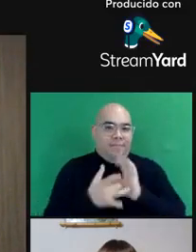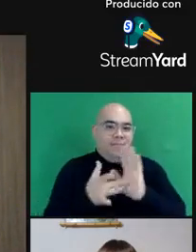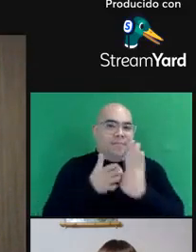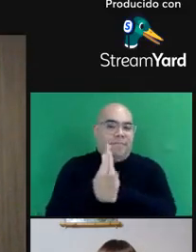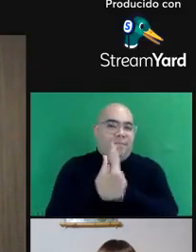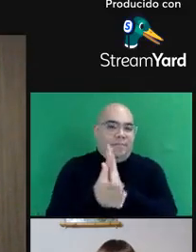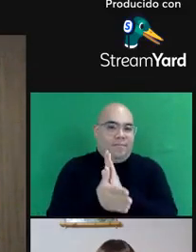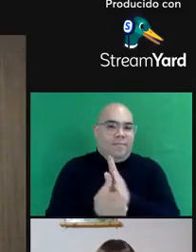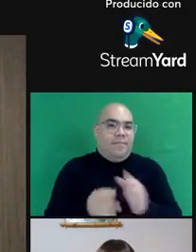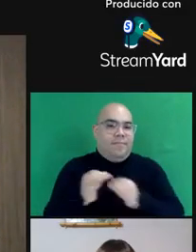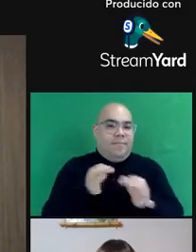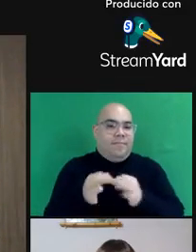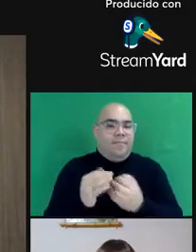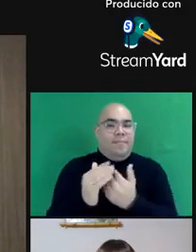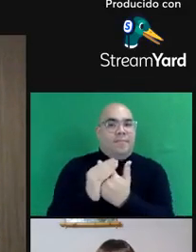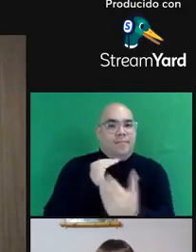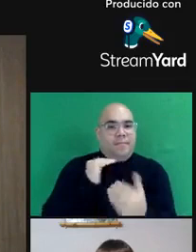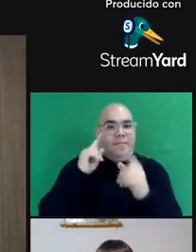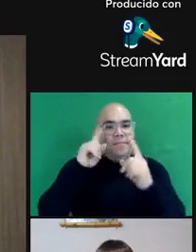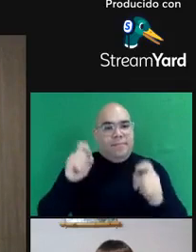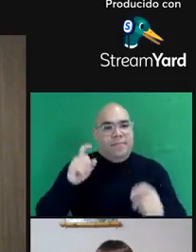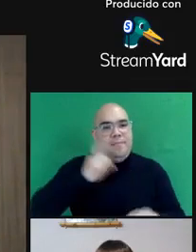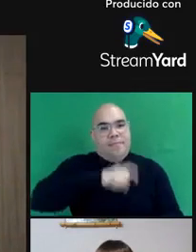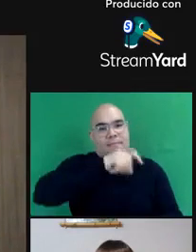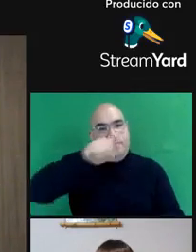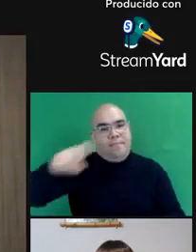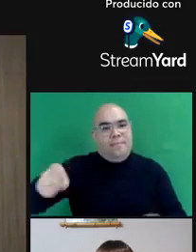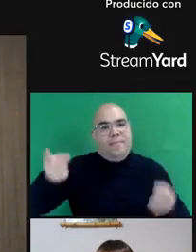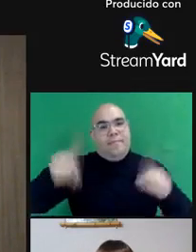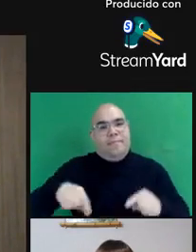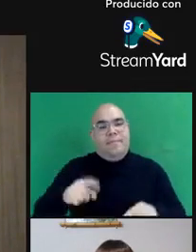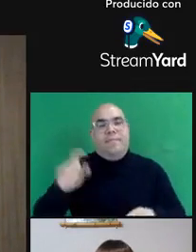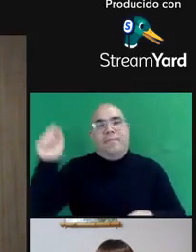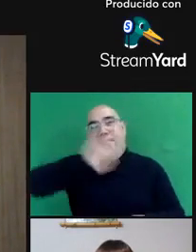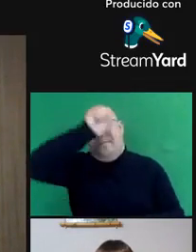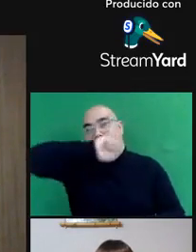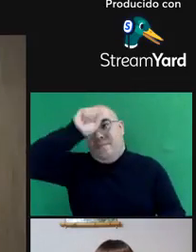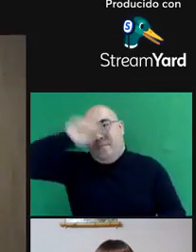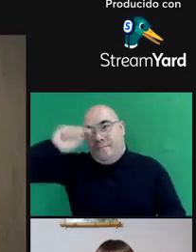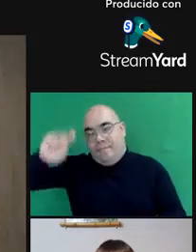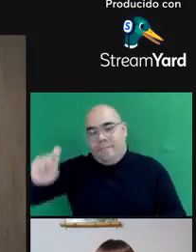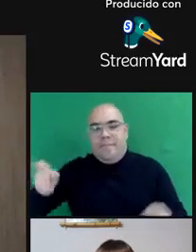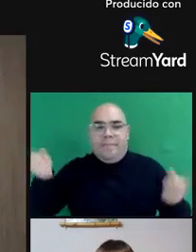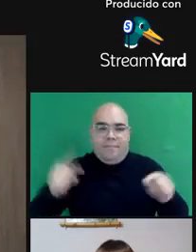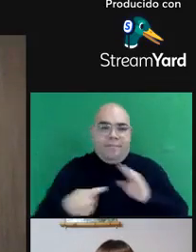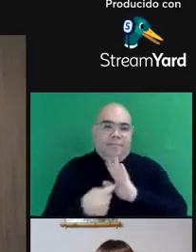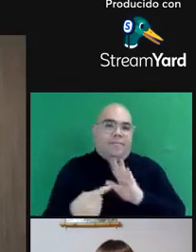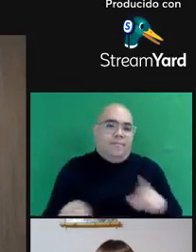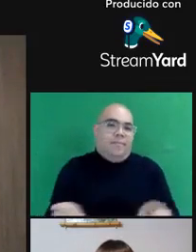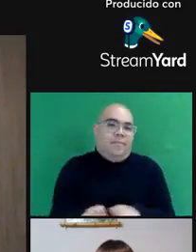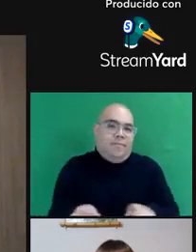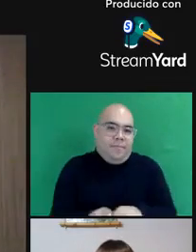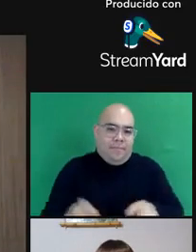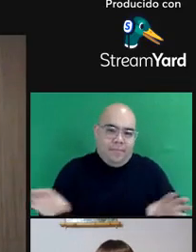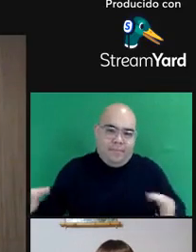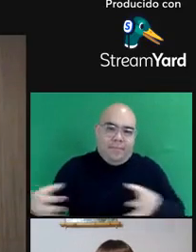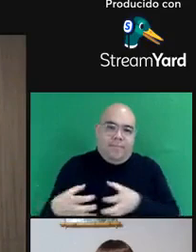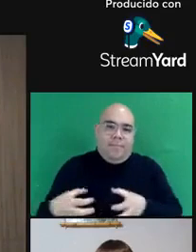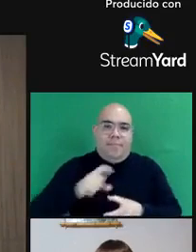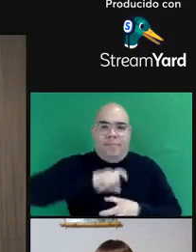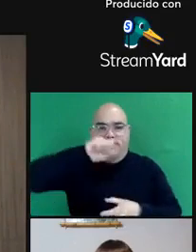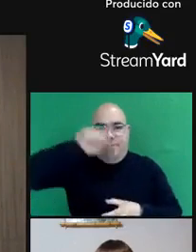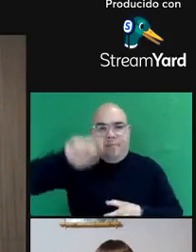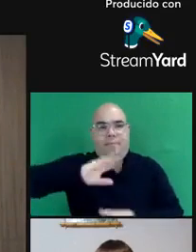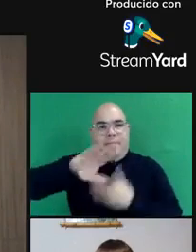por la invitación al tour, pero la invitación al graffiti, ¿no? Porque pues el gremio de artistas de graffiti en